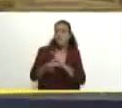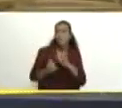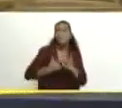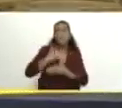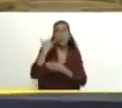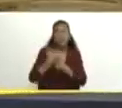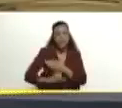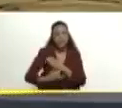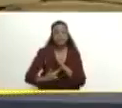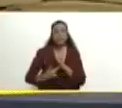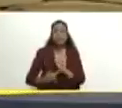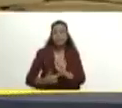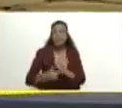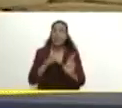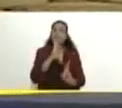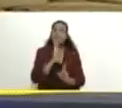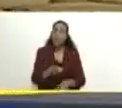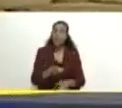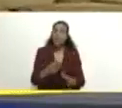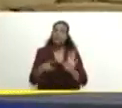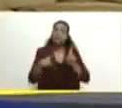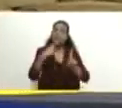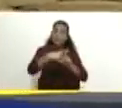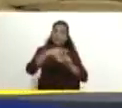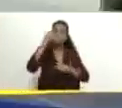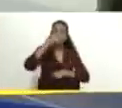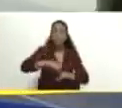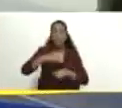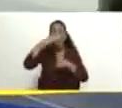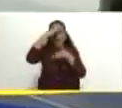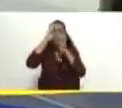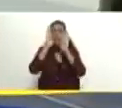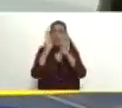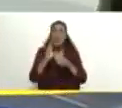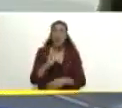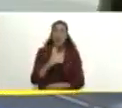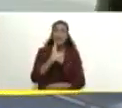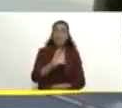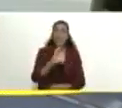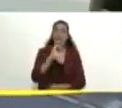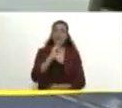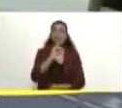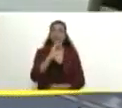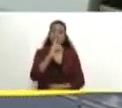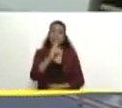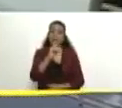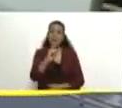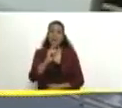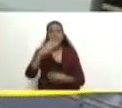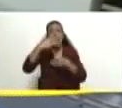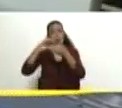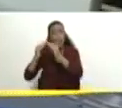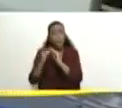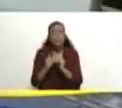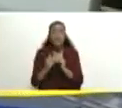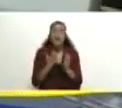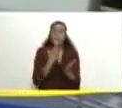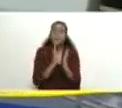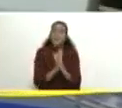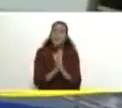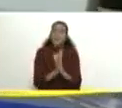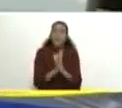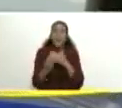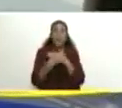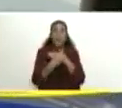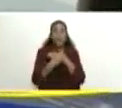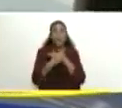se salga con los resultados obtenidos. En realidad, el Centro de Alta Tecnología es respuesta de la comunidad que estamos pidiendo hoy, y las